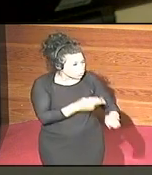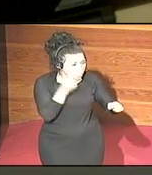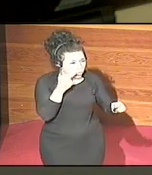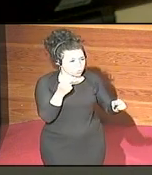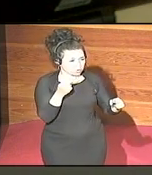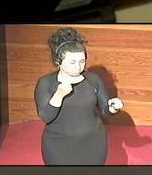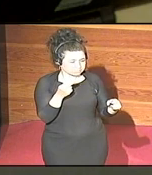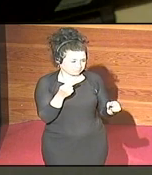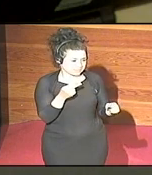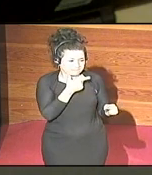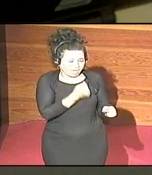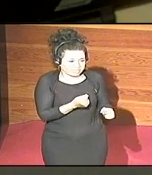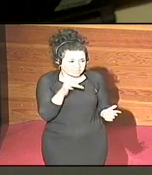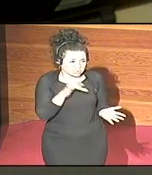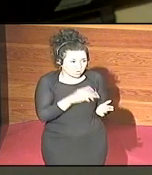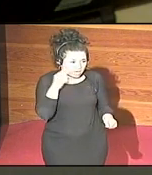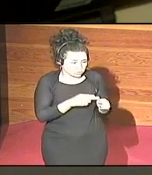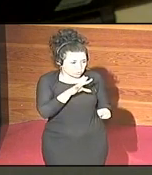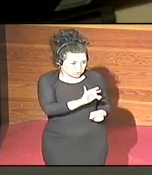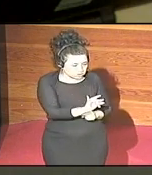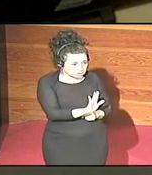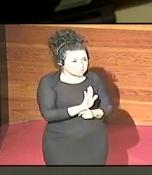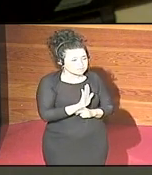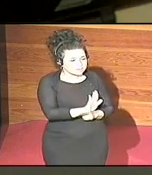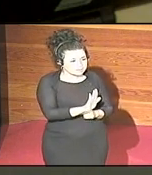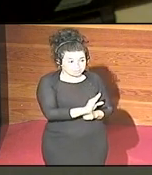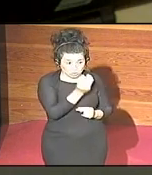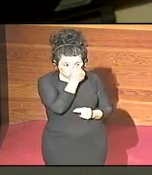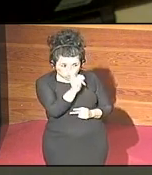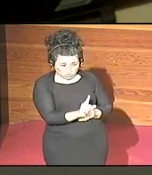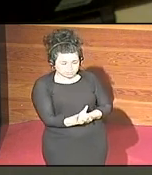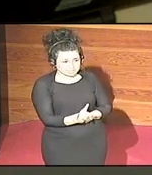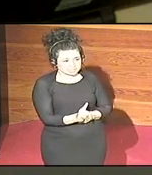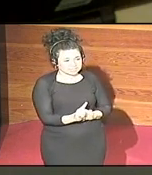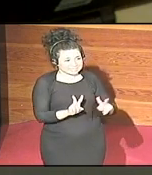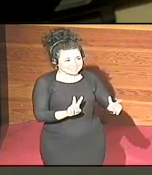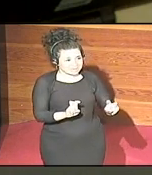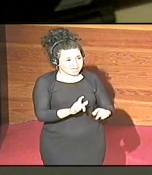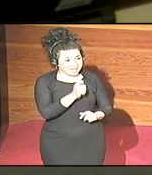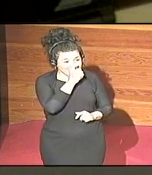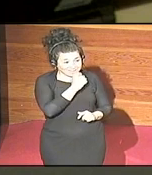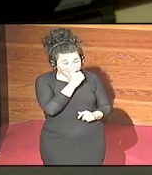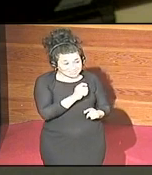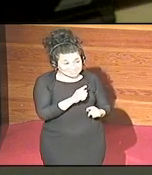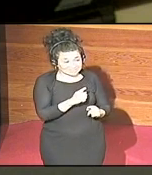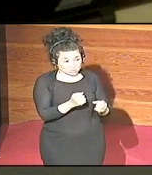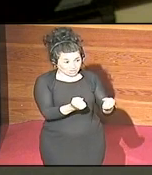probablemente será así, pero no nos olvidemos que la cuestión del gas, de la energía, pero del gas en particular, es